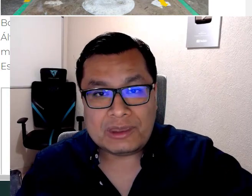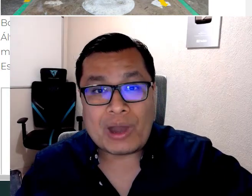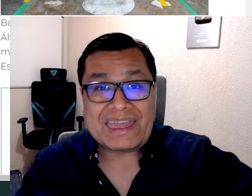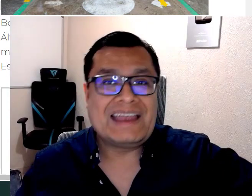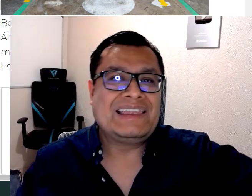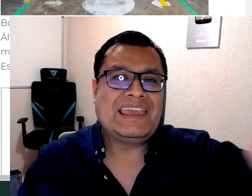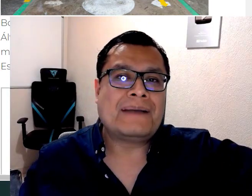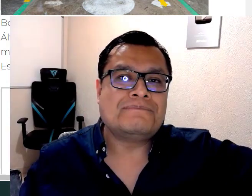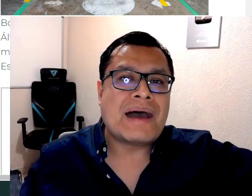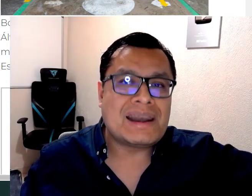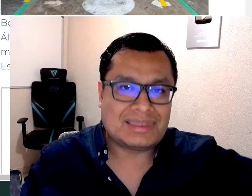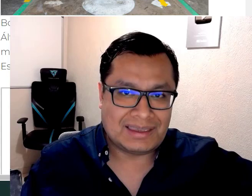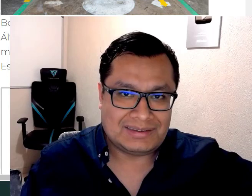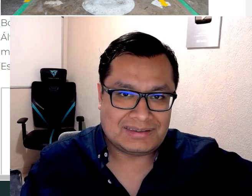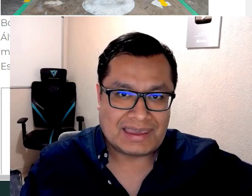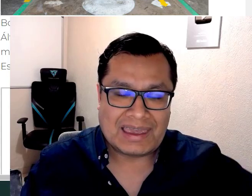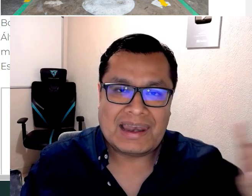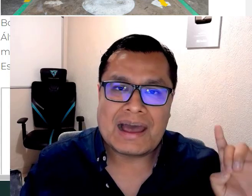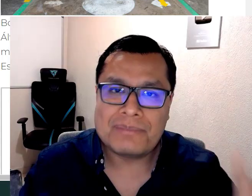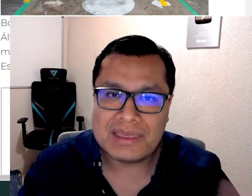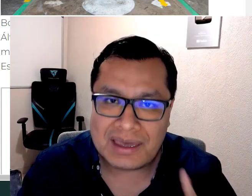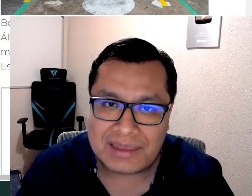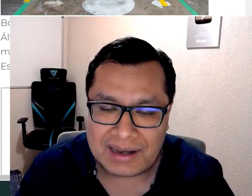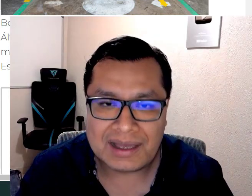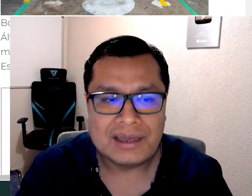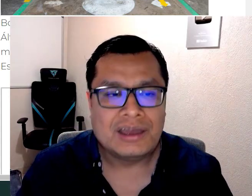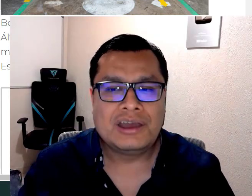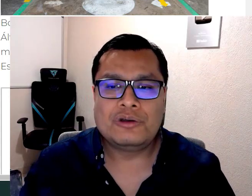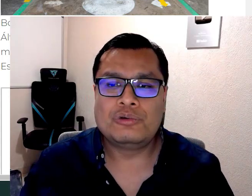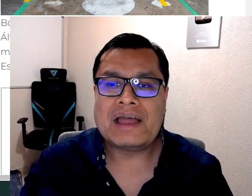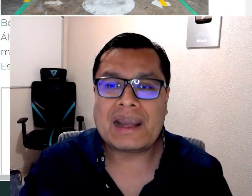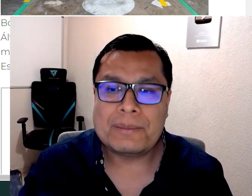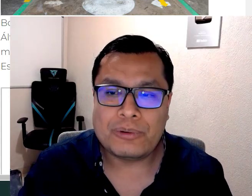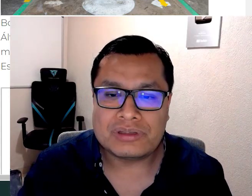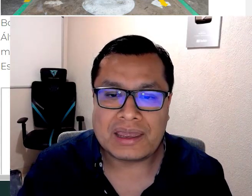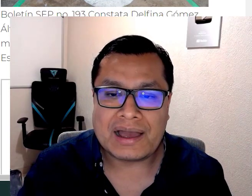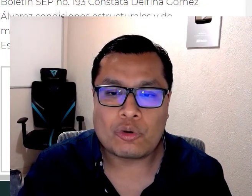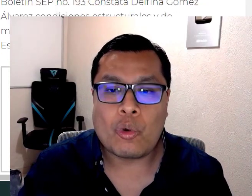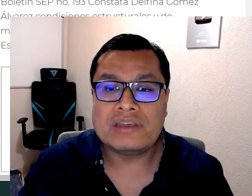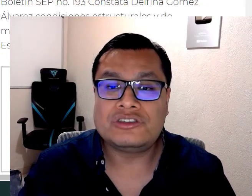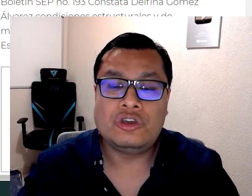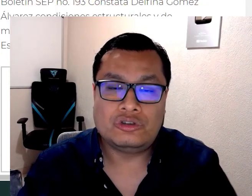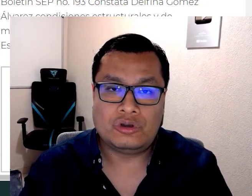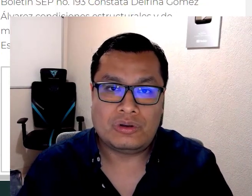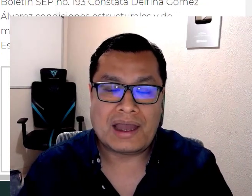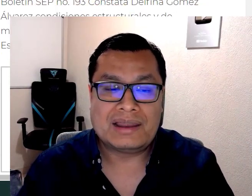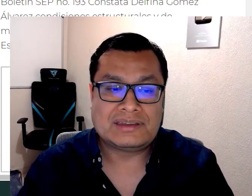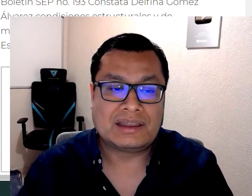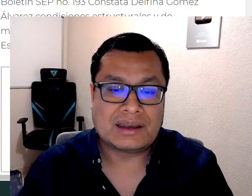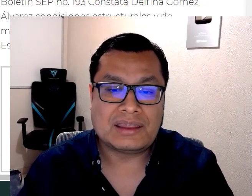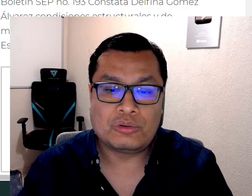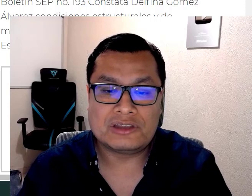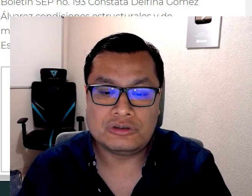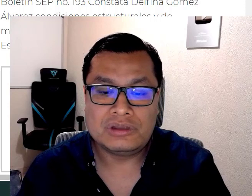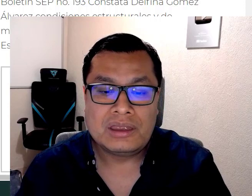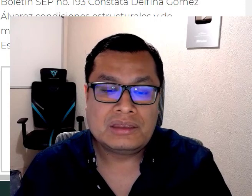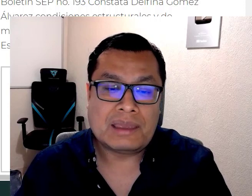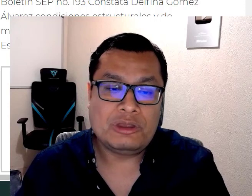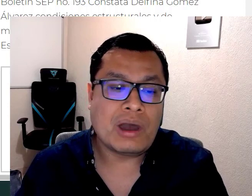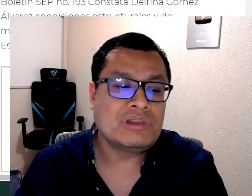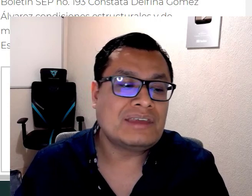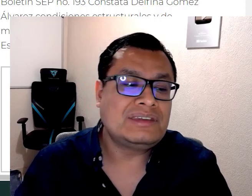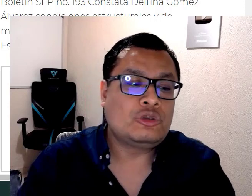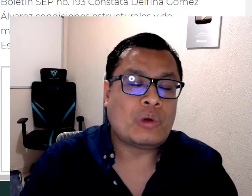esto debido a que el día martes en la mañana era una reportera cuestionó a la secretaria de educación